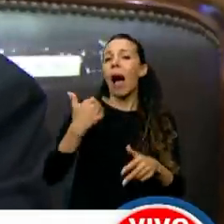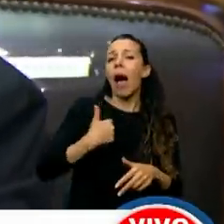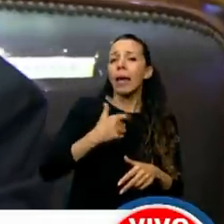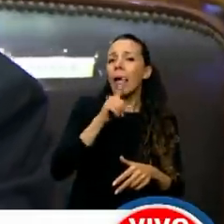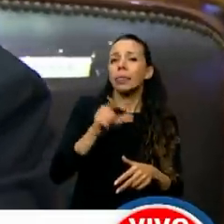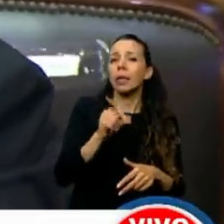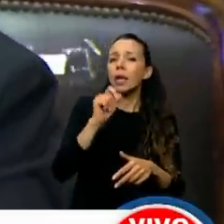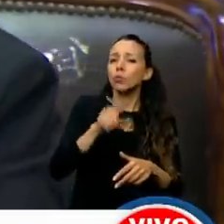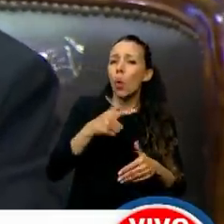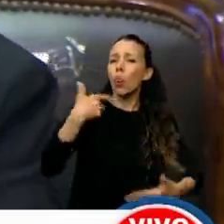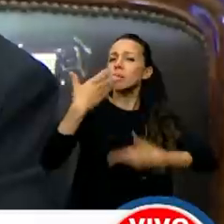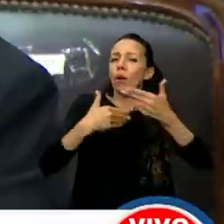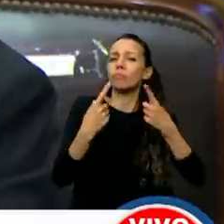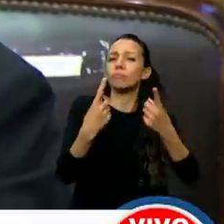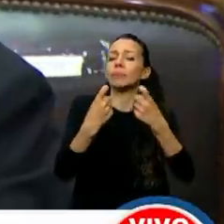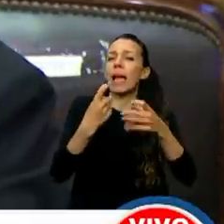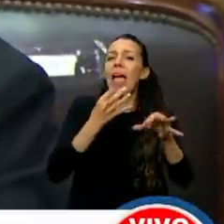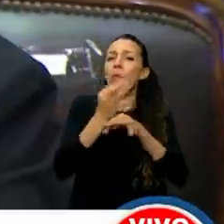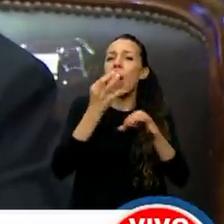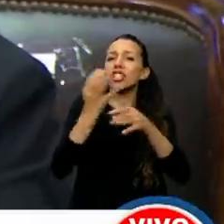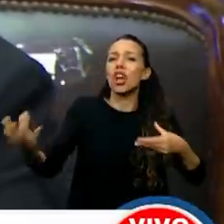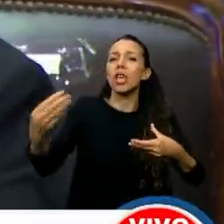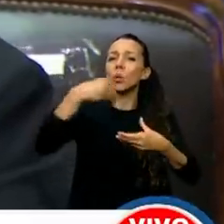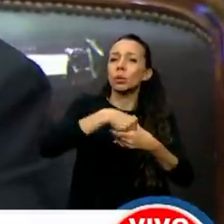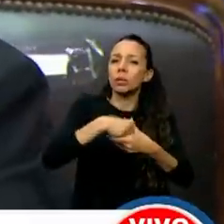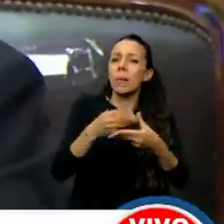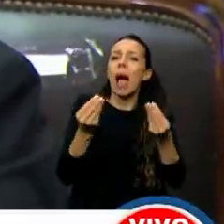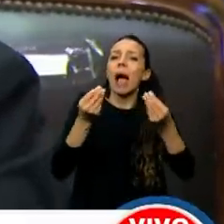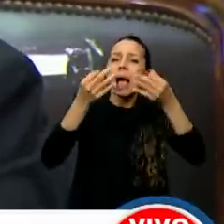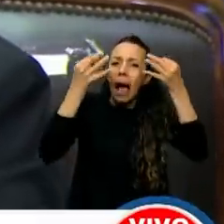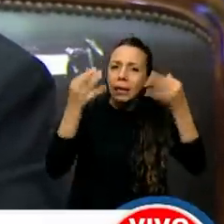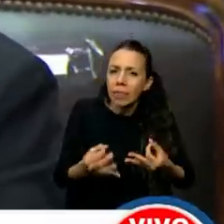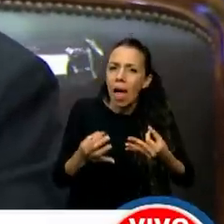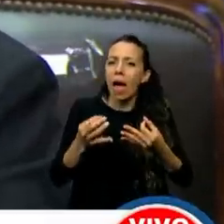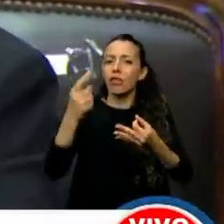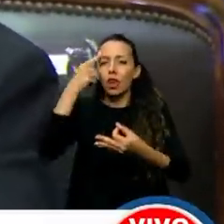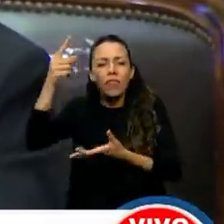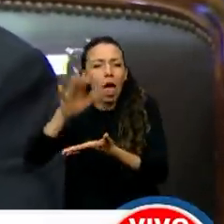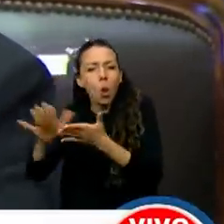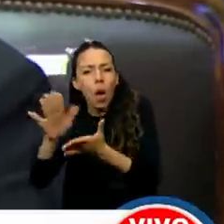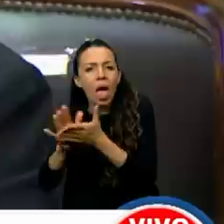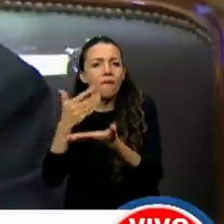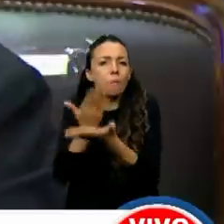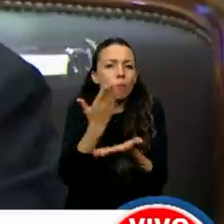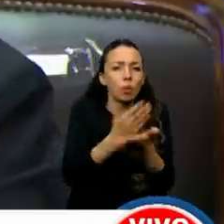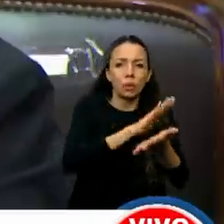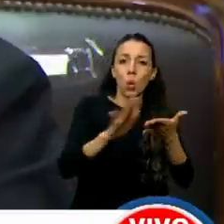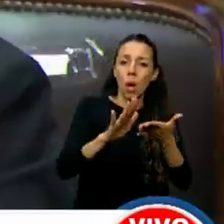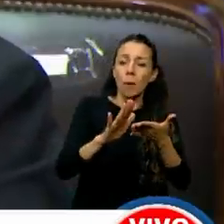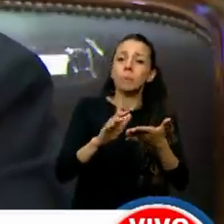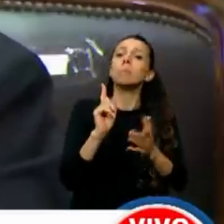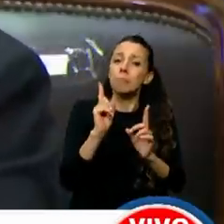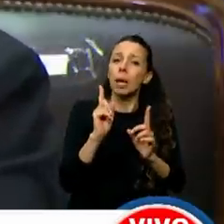educación inclusiva de calidad de innovación pero también que sea federal